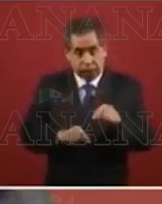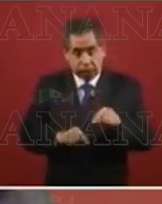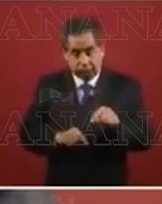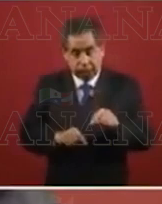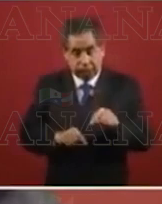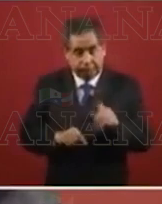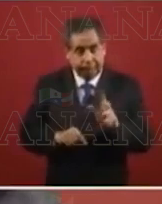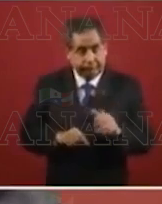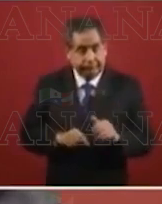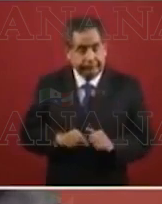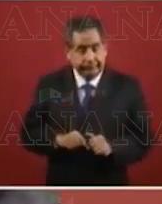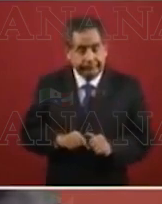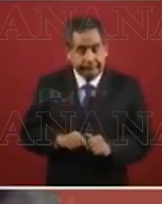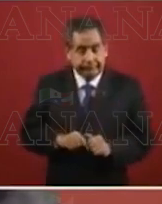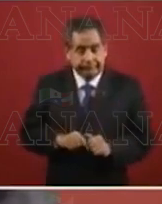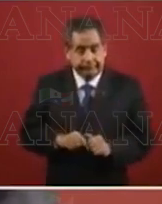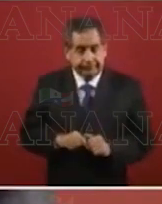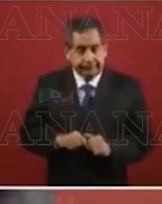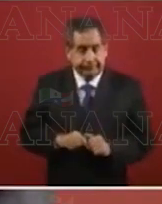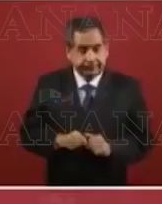el poder